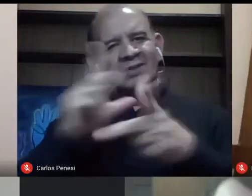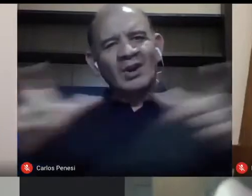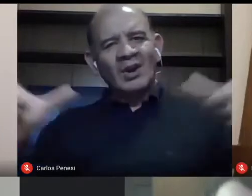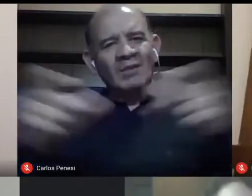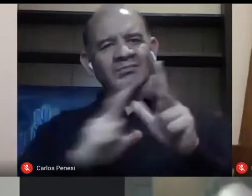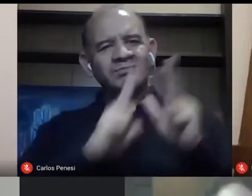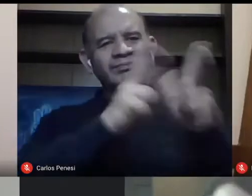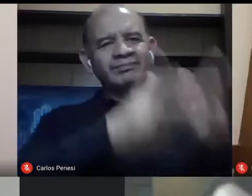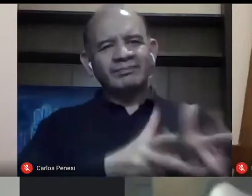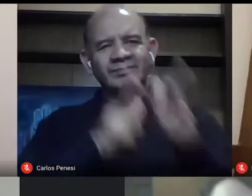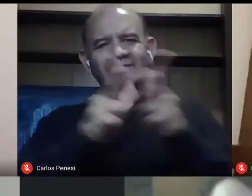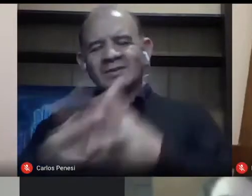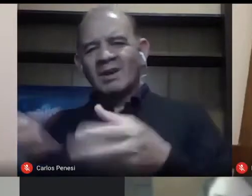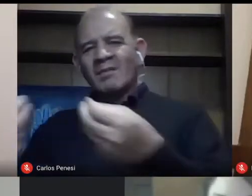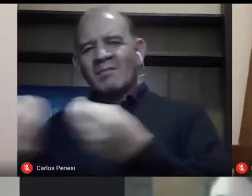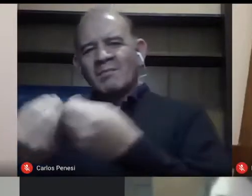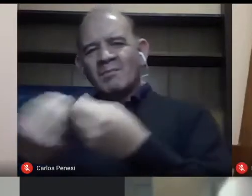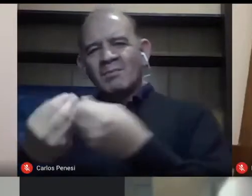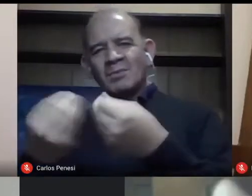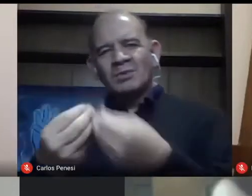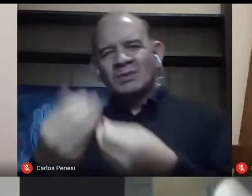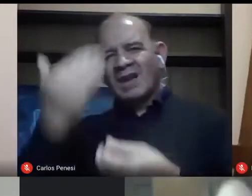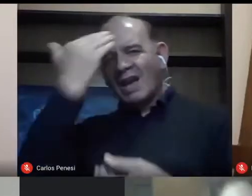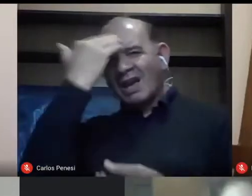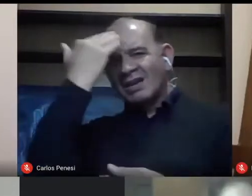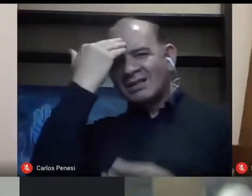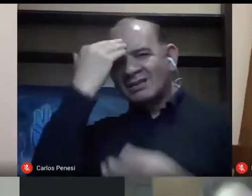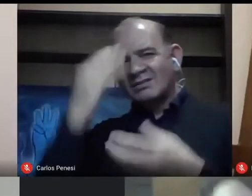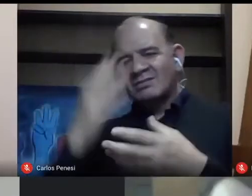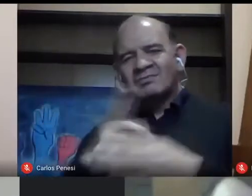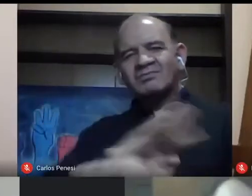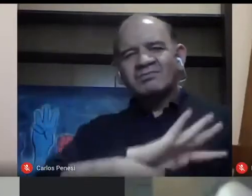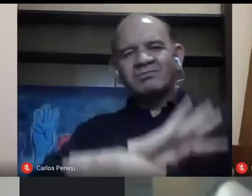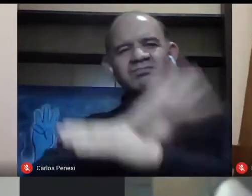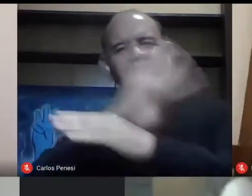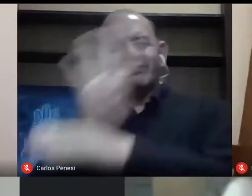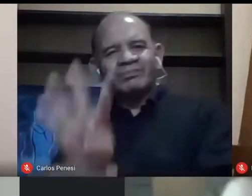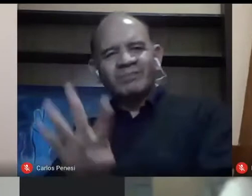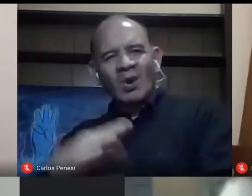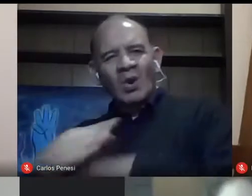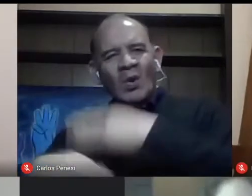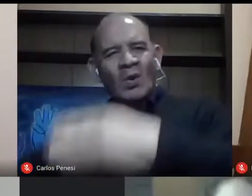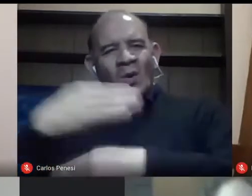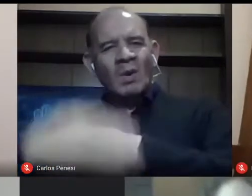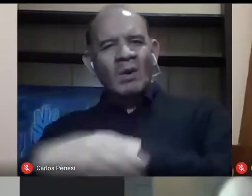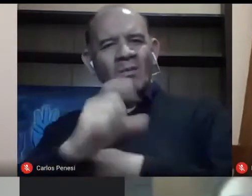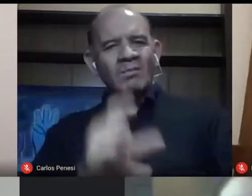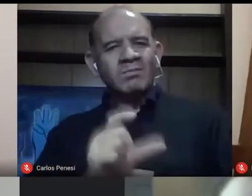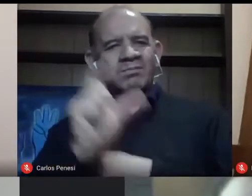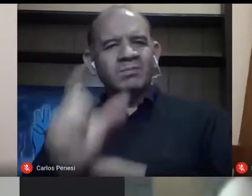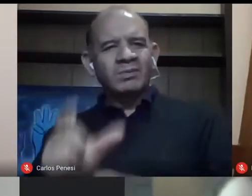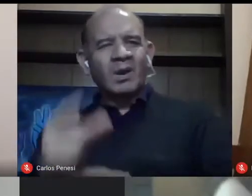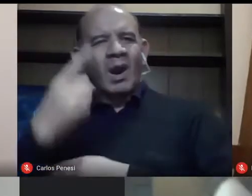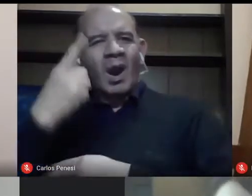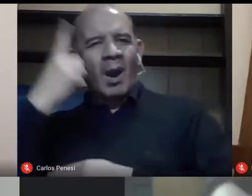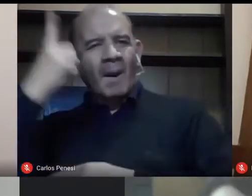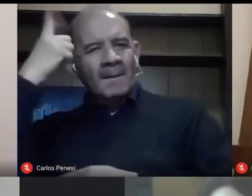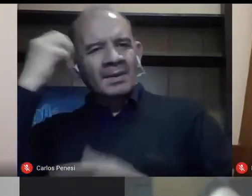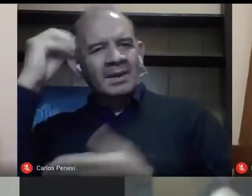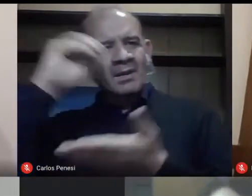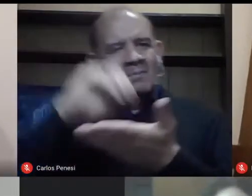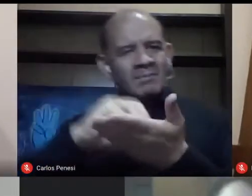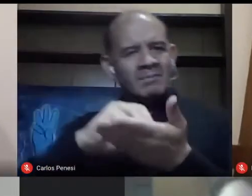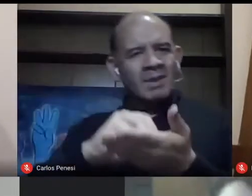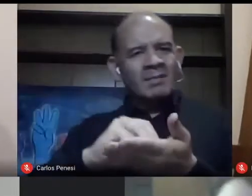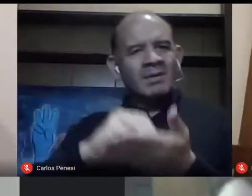este año, que empezaron en abril a producto de la pandemia, para poder compartir conocimientos, va a quedar grabada